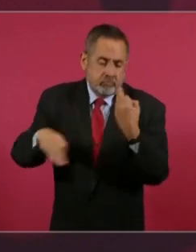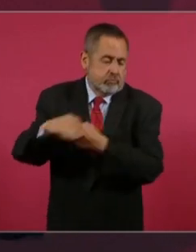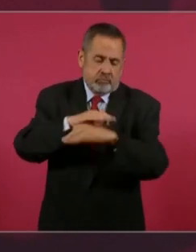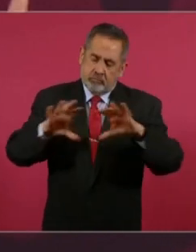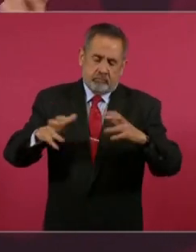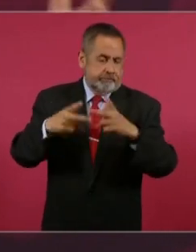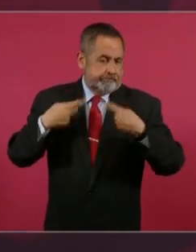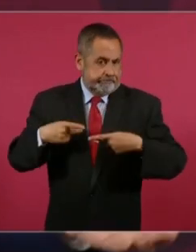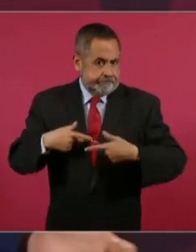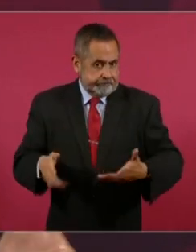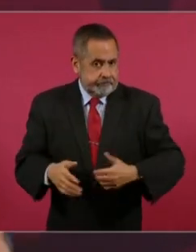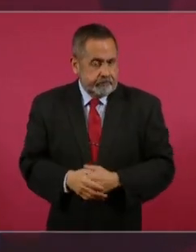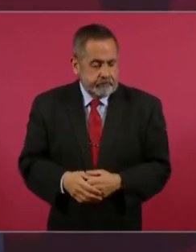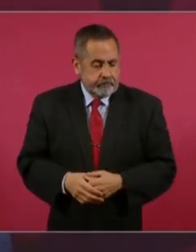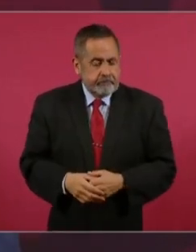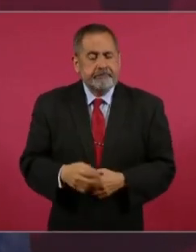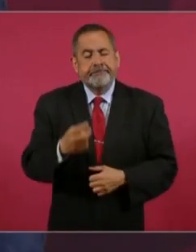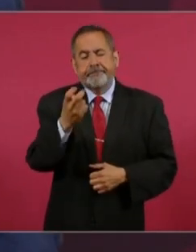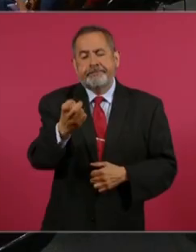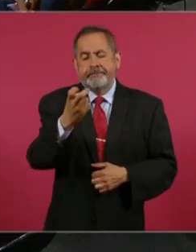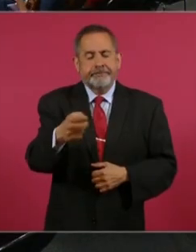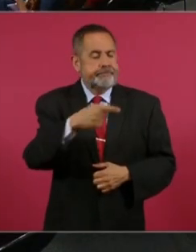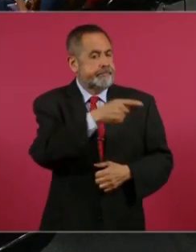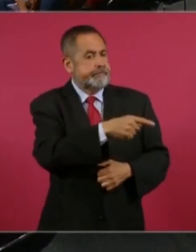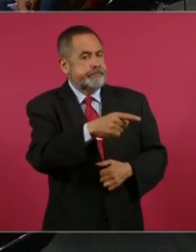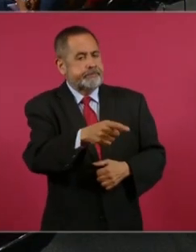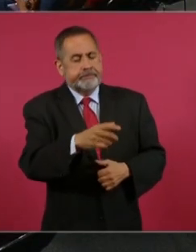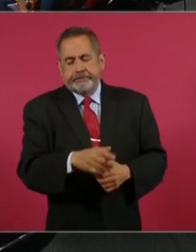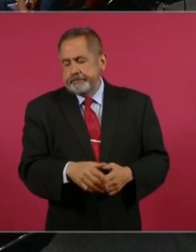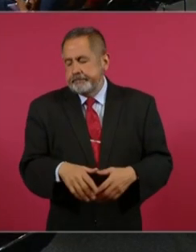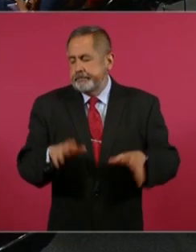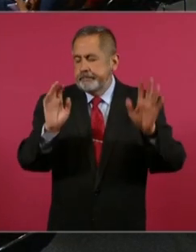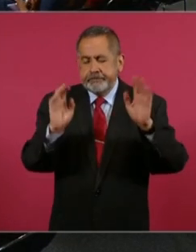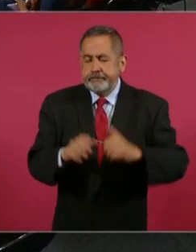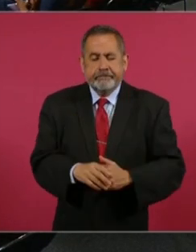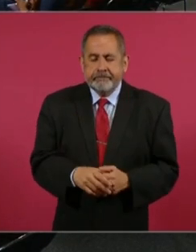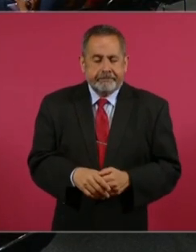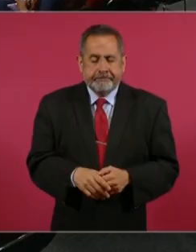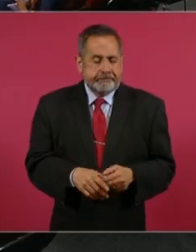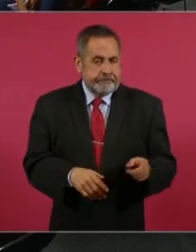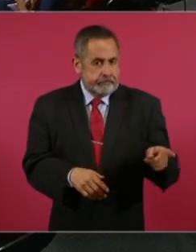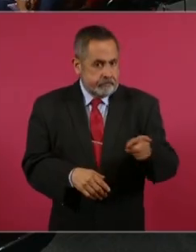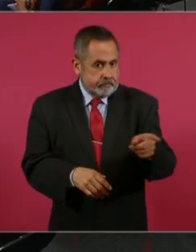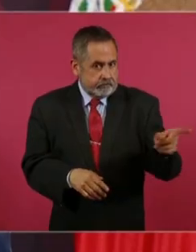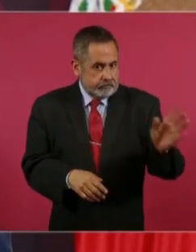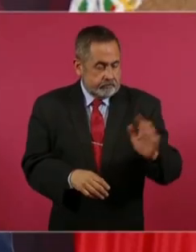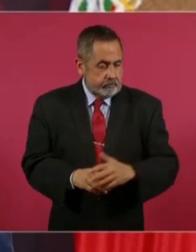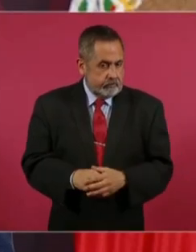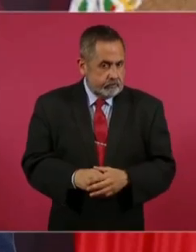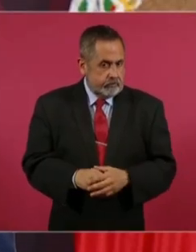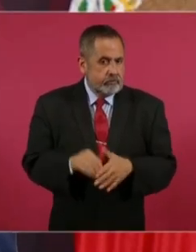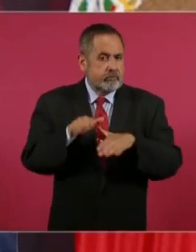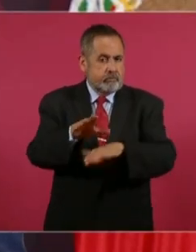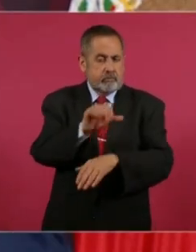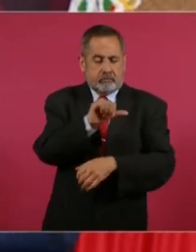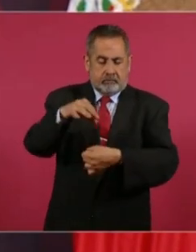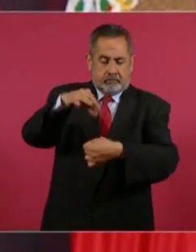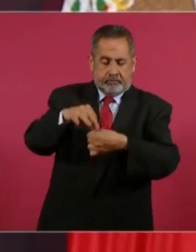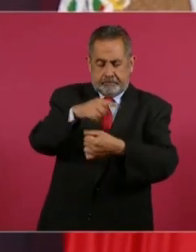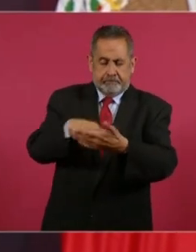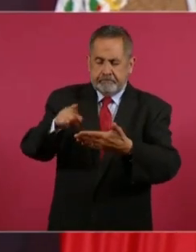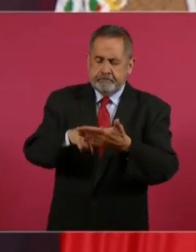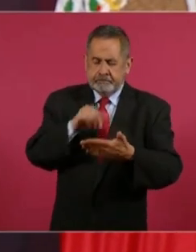Entonces, están pasando estas cosas que no tienen nada que ver con lo electoral